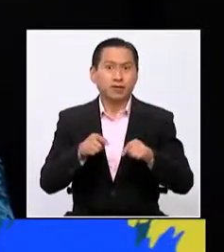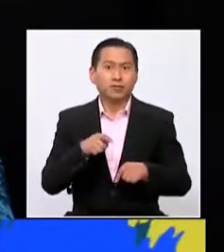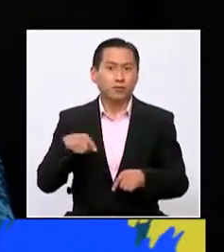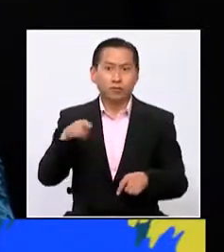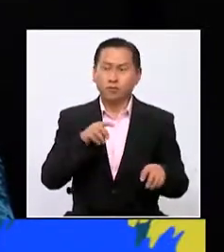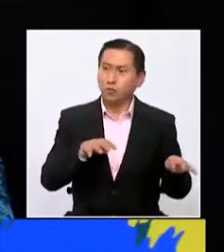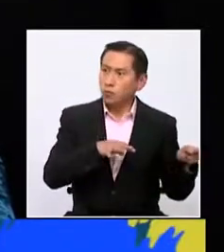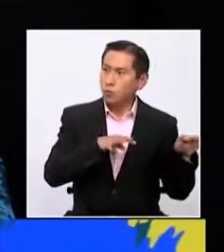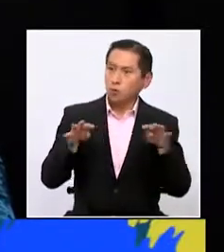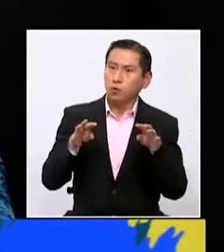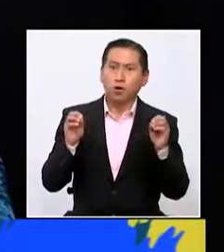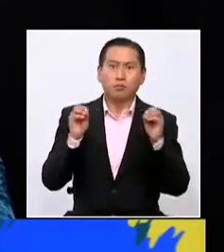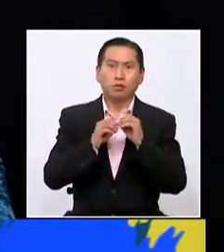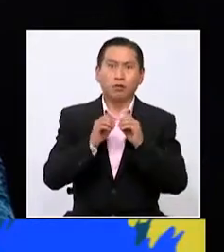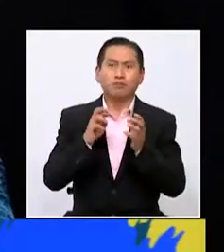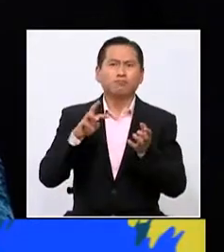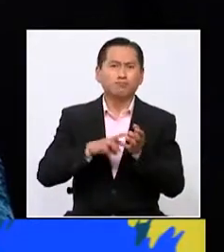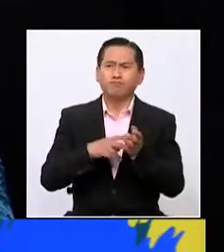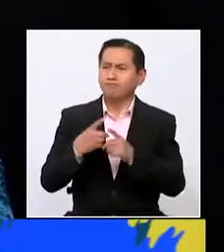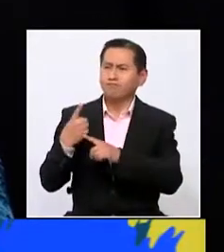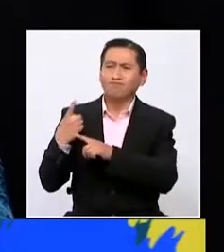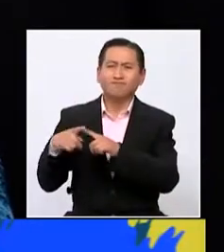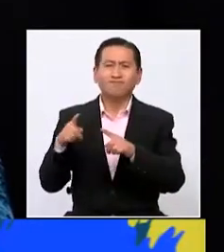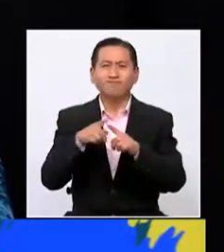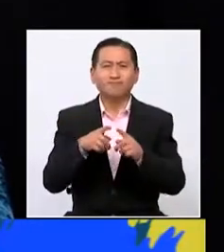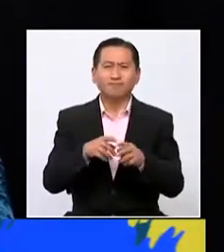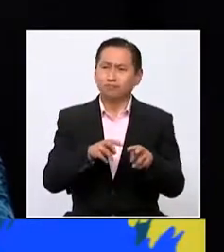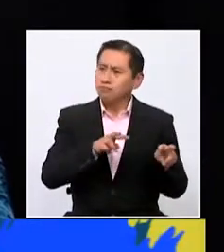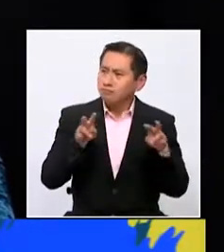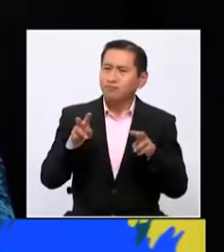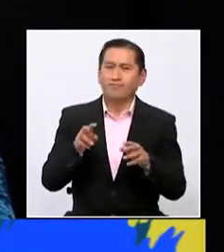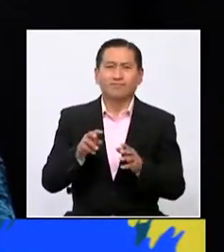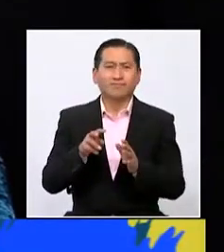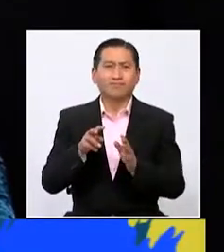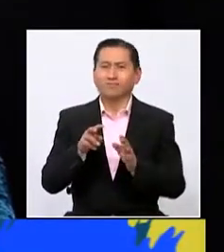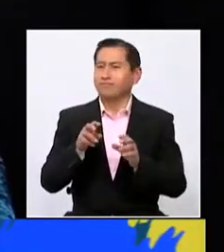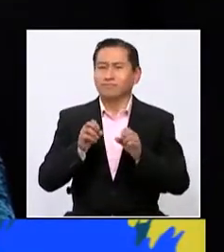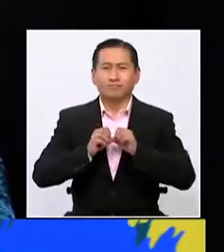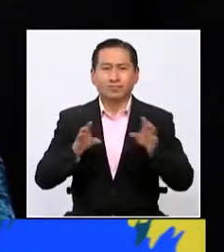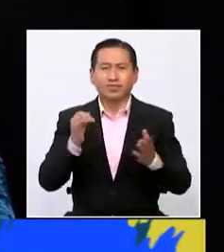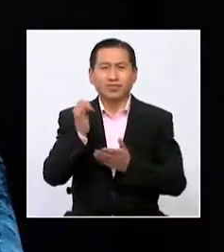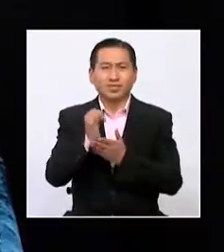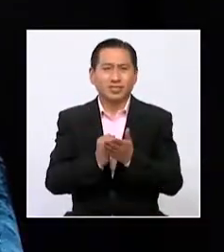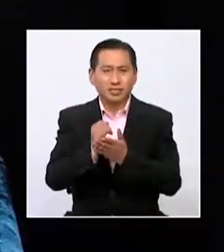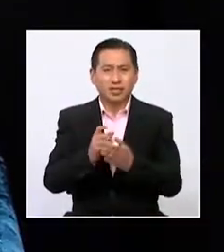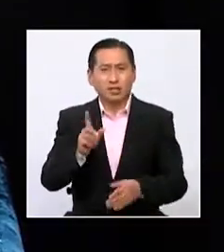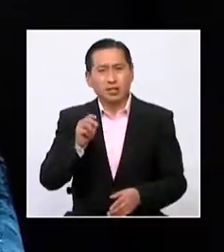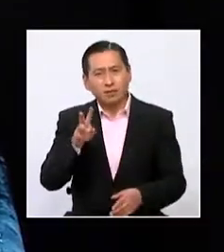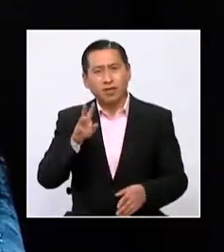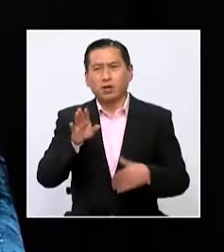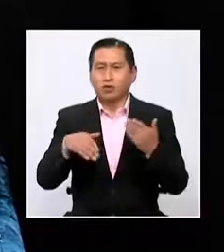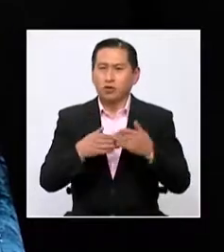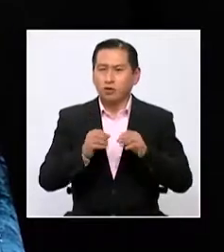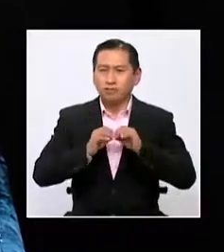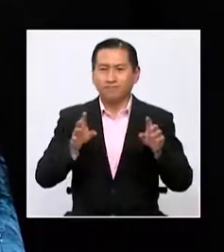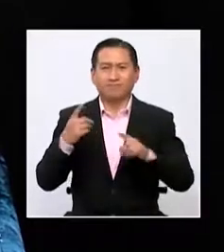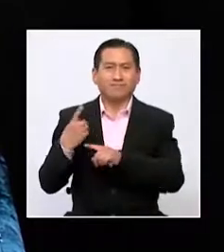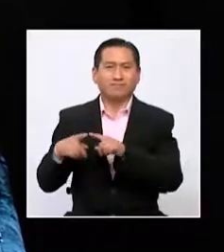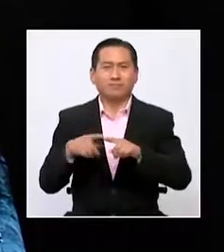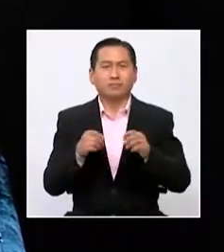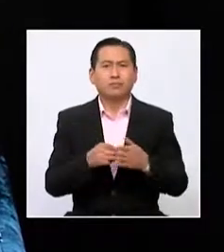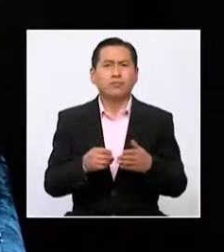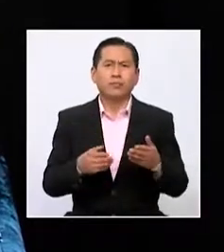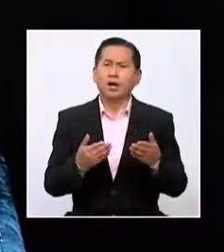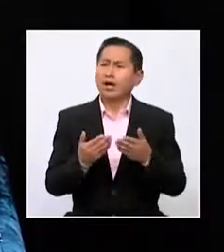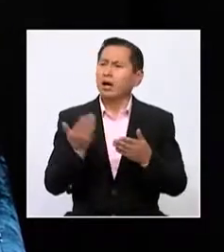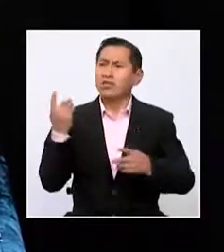nos mantenemos enlazados a través de las diversas plataformas de streaming y también, por supuesto, a través de la televisión por cable. Hace